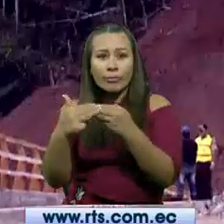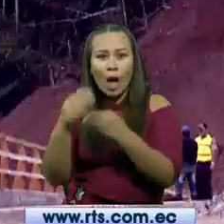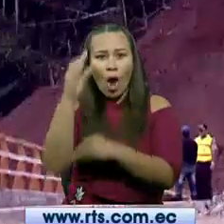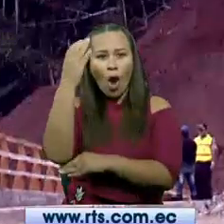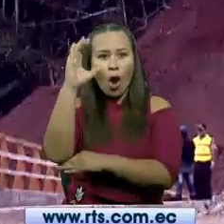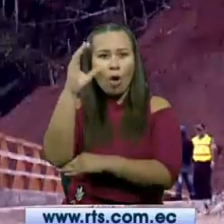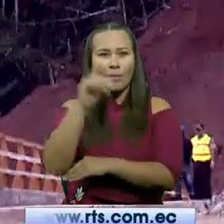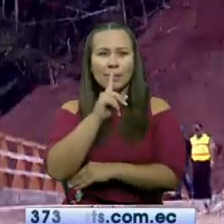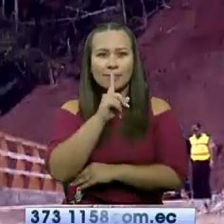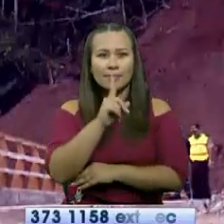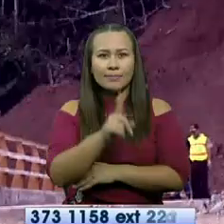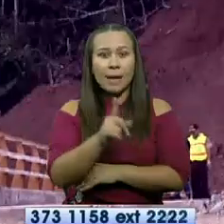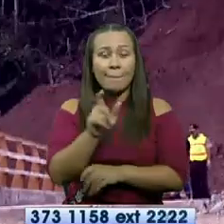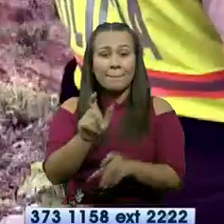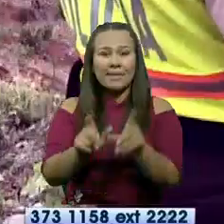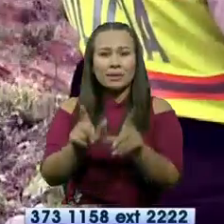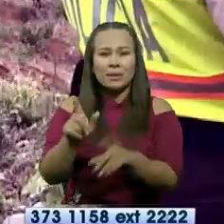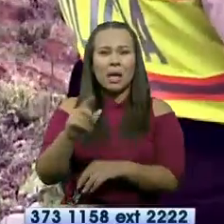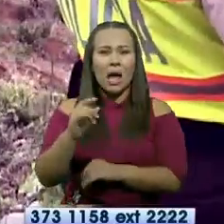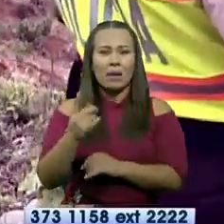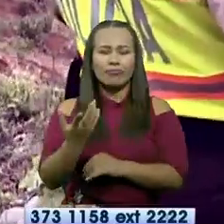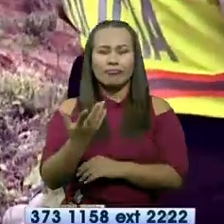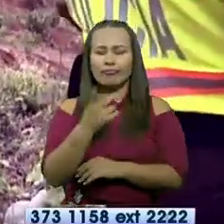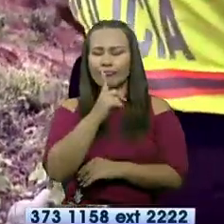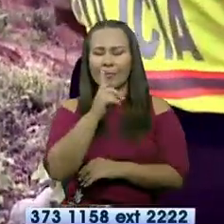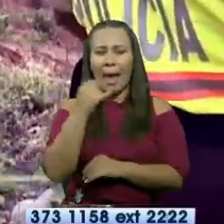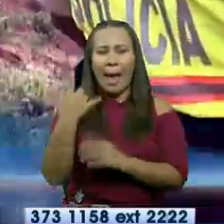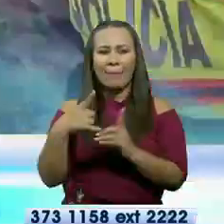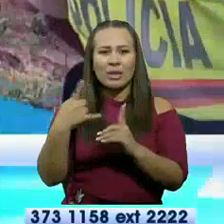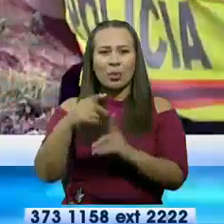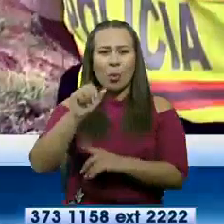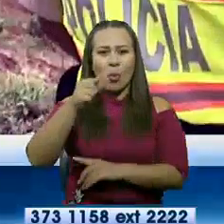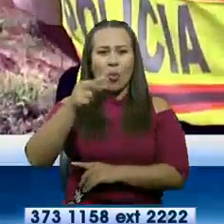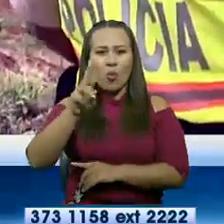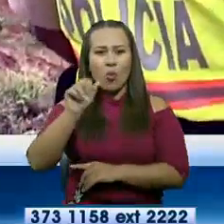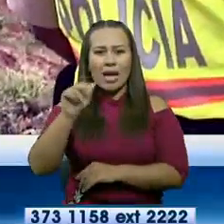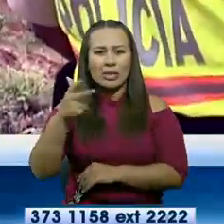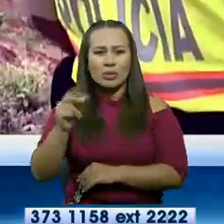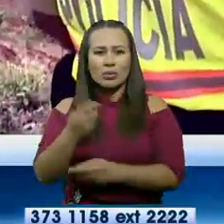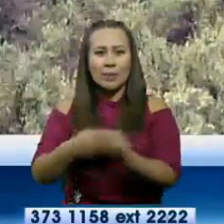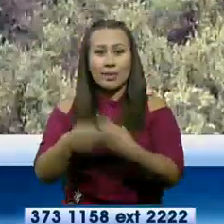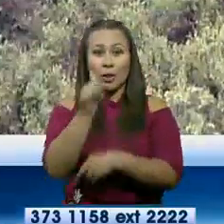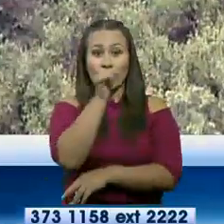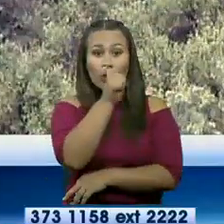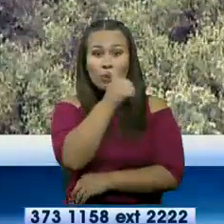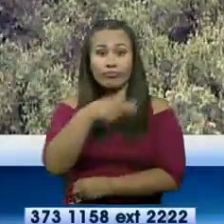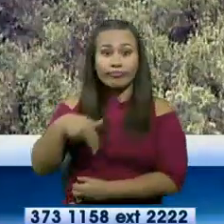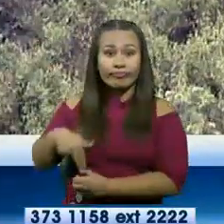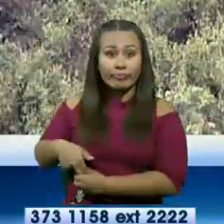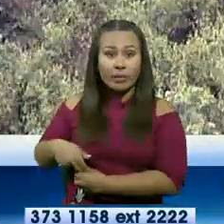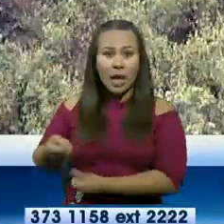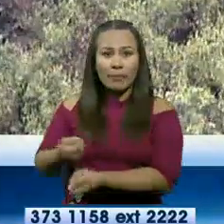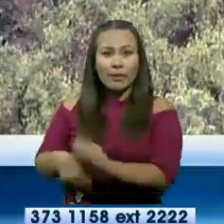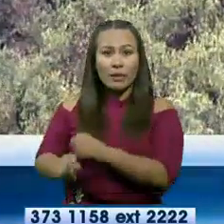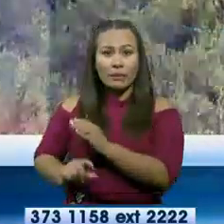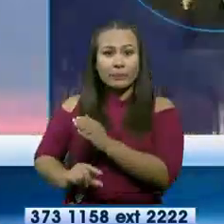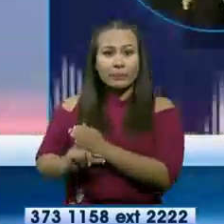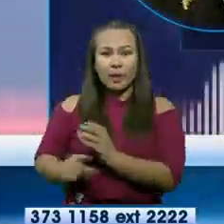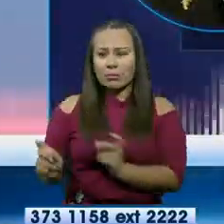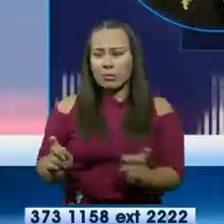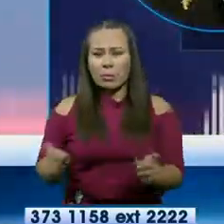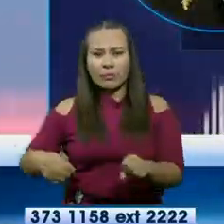Colombia. Alias Guacho y su seguridad estarían inmersos en varios delitos como tráfico de drogas, armas, contrabando y ajuste de